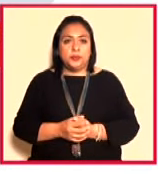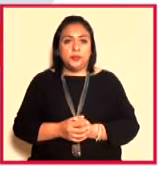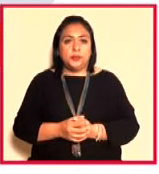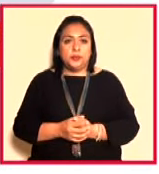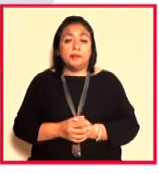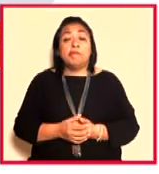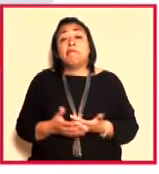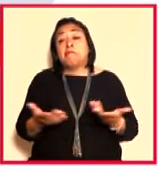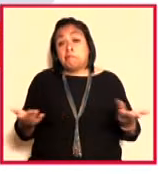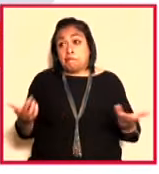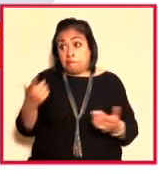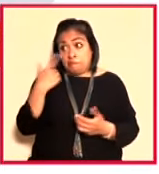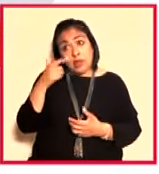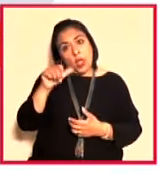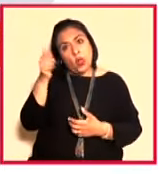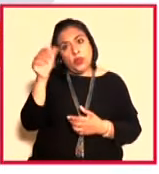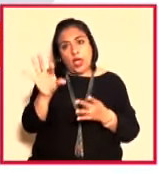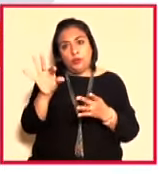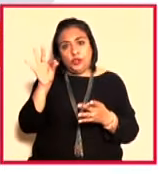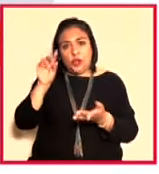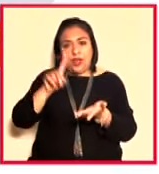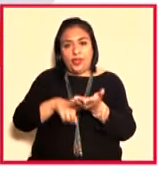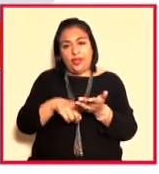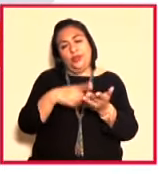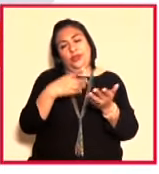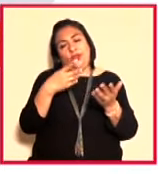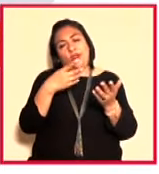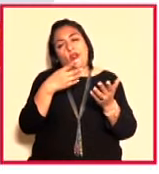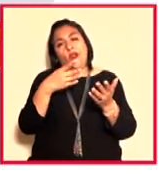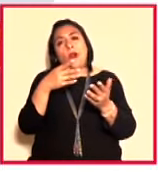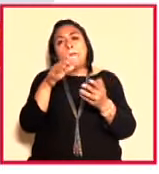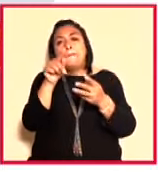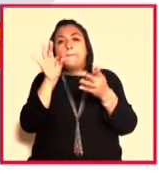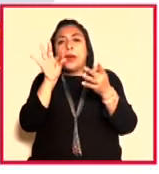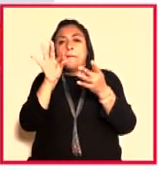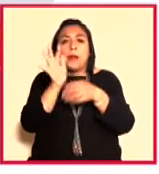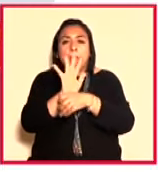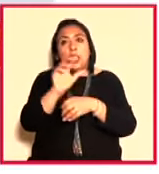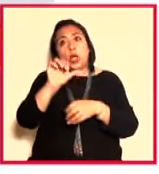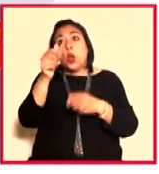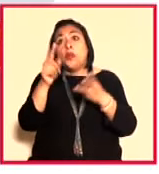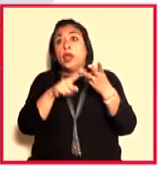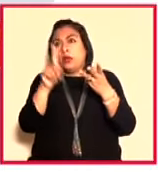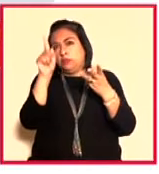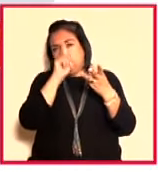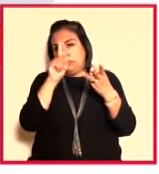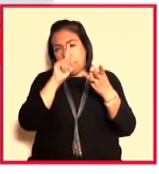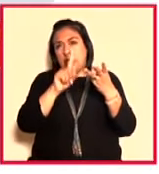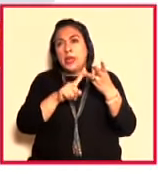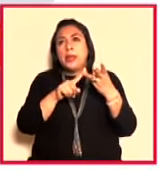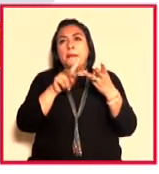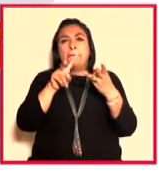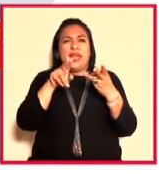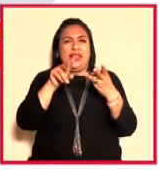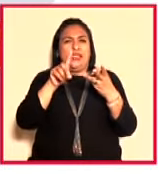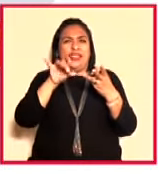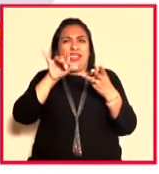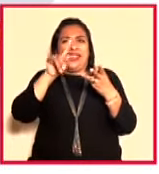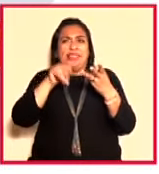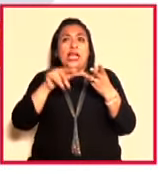Bueno, ahí tienen otra opción en la cartelera comercial. Y una más que les recomendaría es Benedetta. Es una película que se desarrolla en el